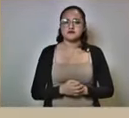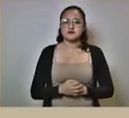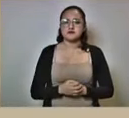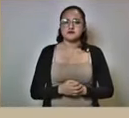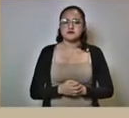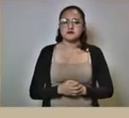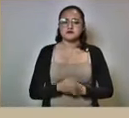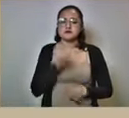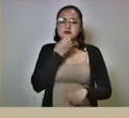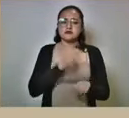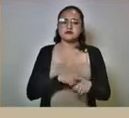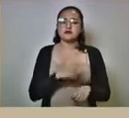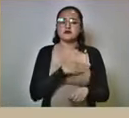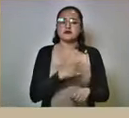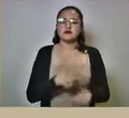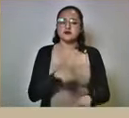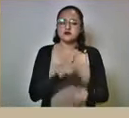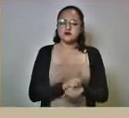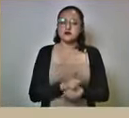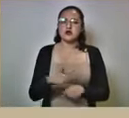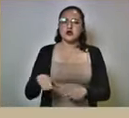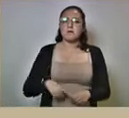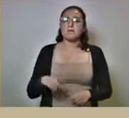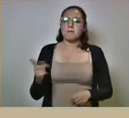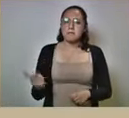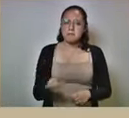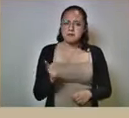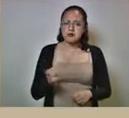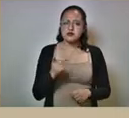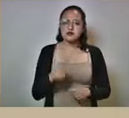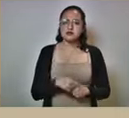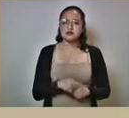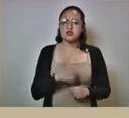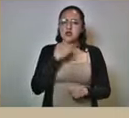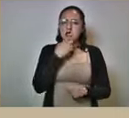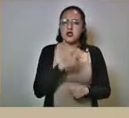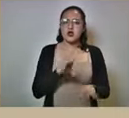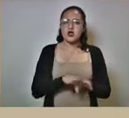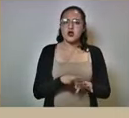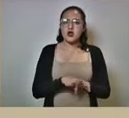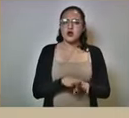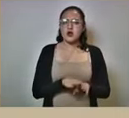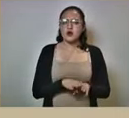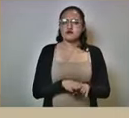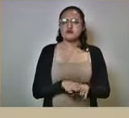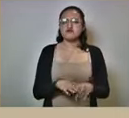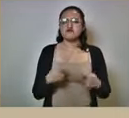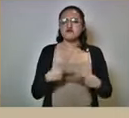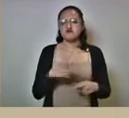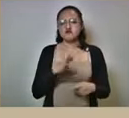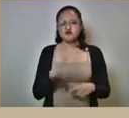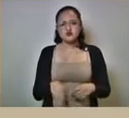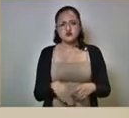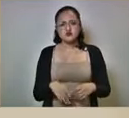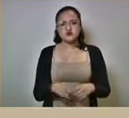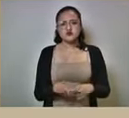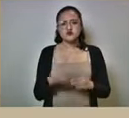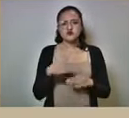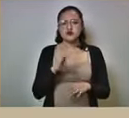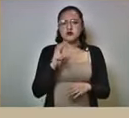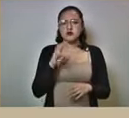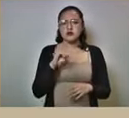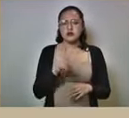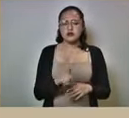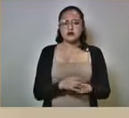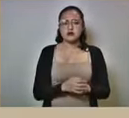7. Secretario, buenos días. Yo quería preguntarle, gobernador, de acuerdo con el índice de vulnerabilidad en México ante el COVID, la UNAM señala que